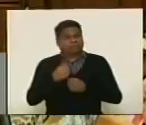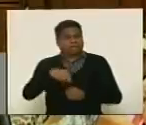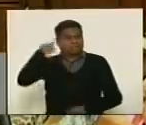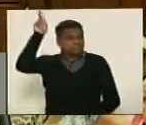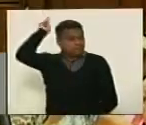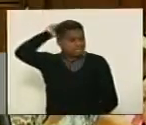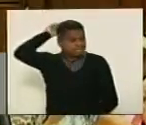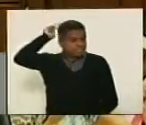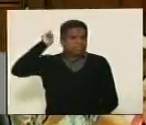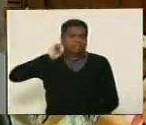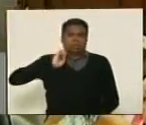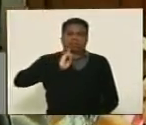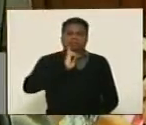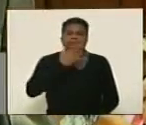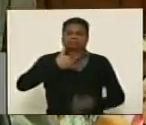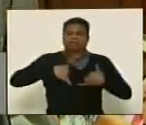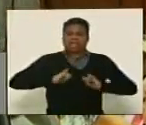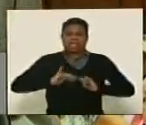de Bolívar,